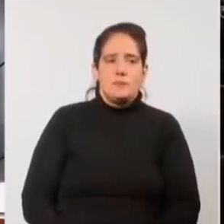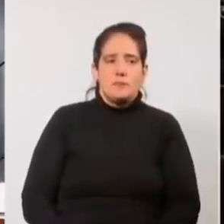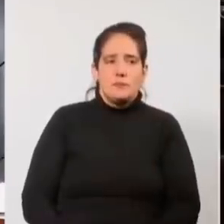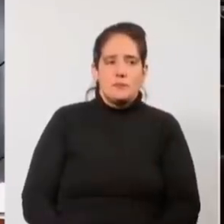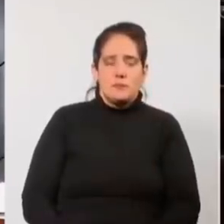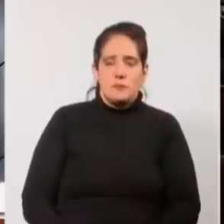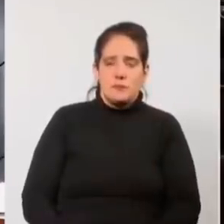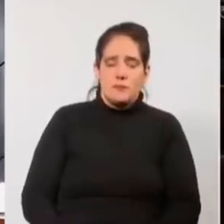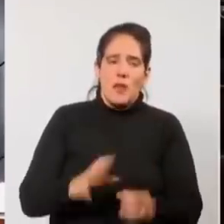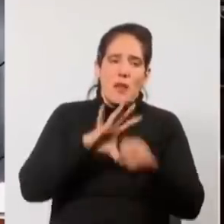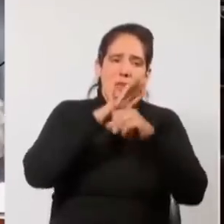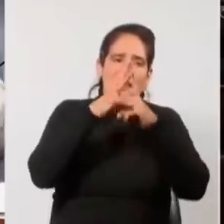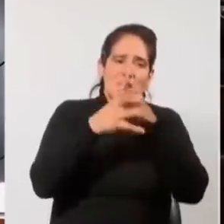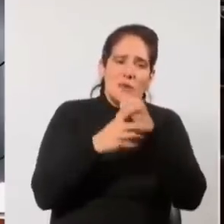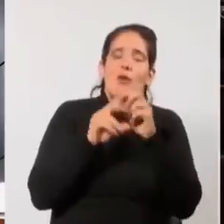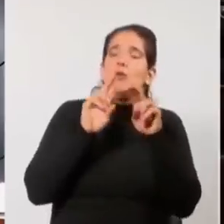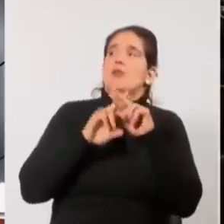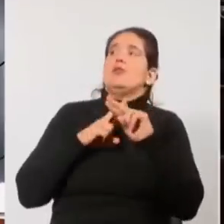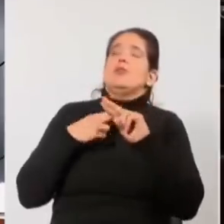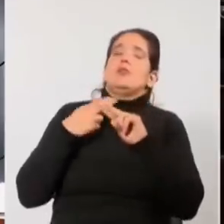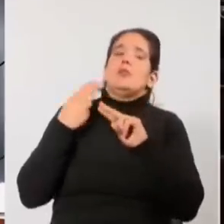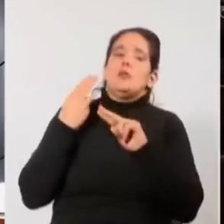la geopolítica vuelve a